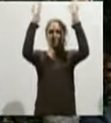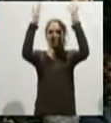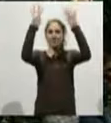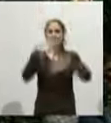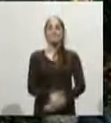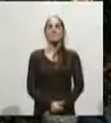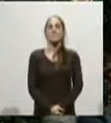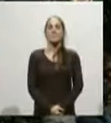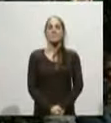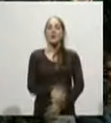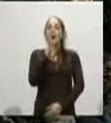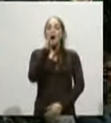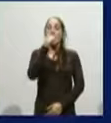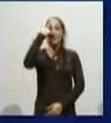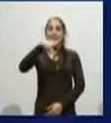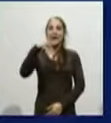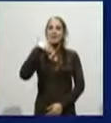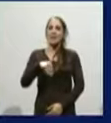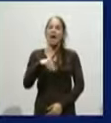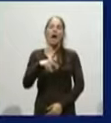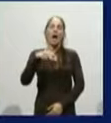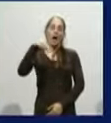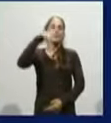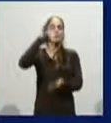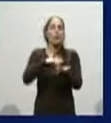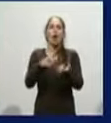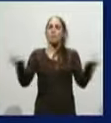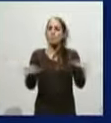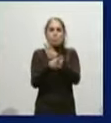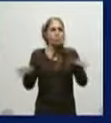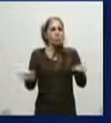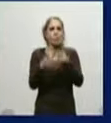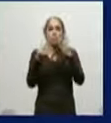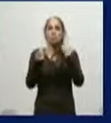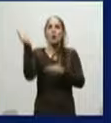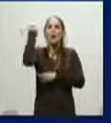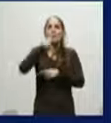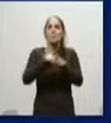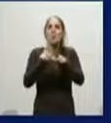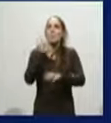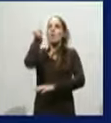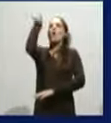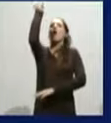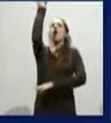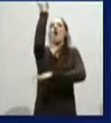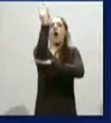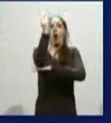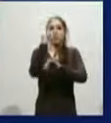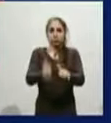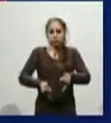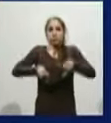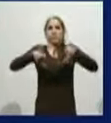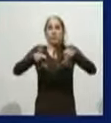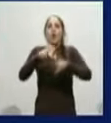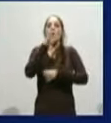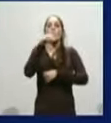Vamos a encontrarnos, ya lo saben, con mucha música y sobre todo con mucha altura, porque aquí va a ser una noche en la que vamos a hacer una